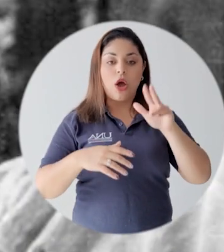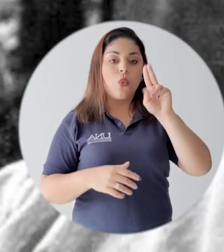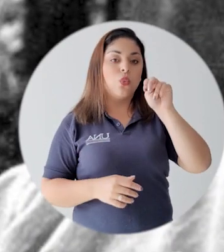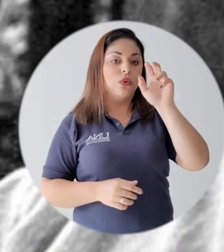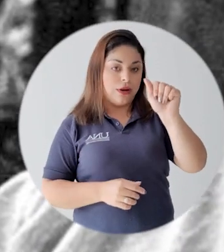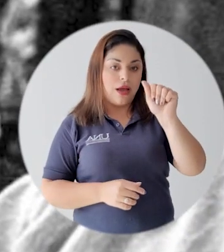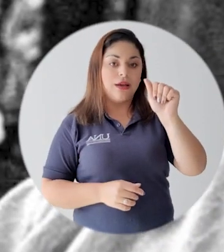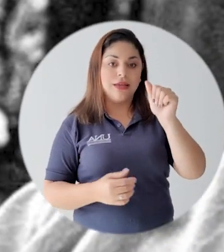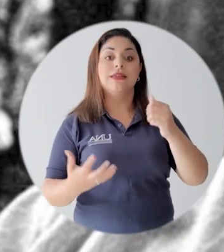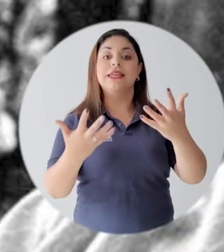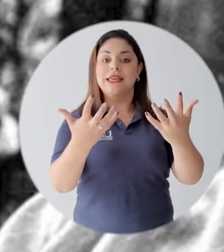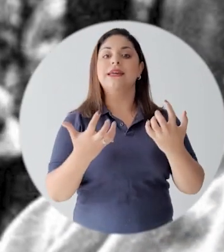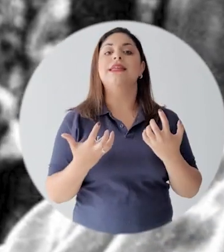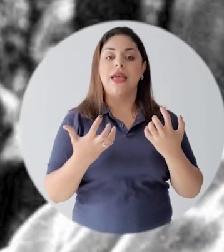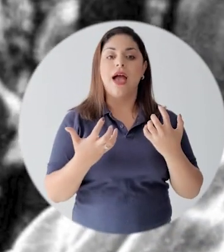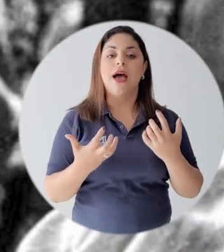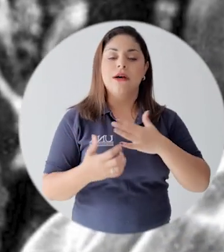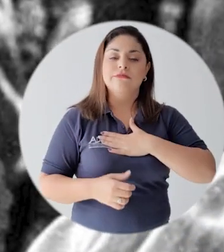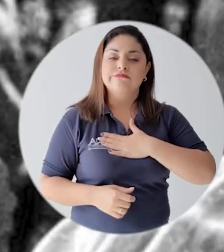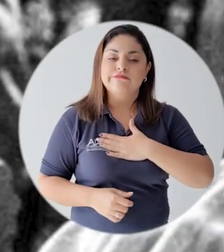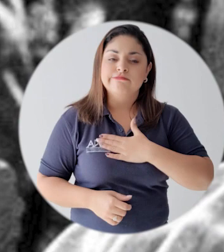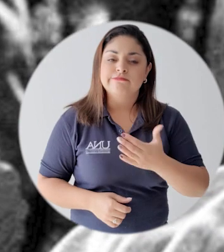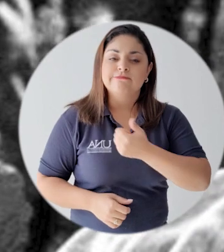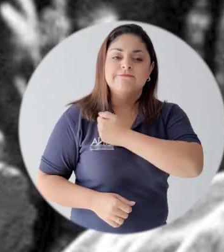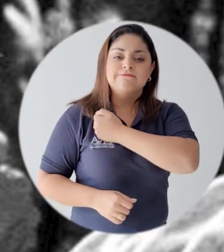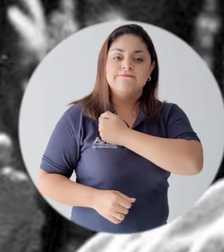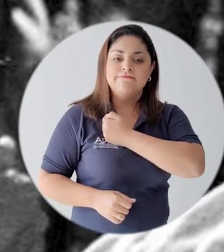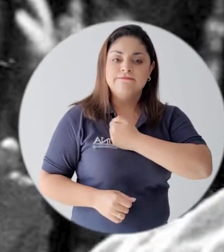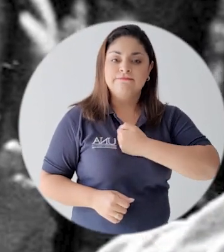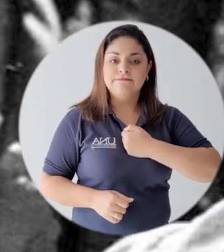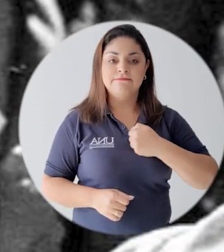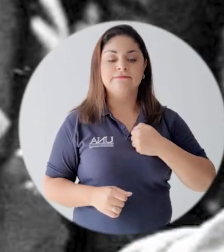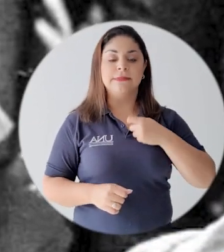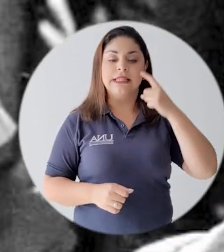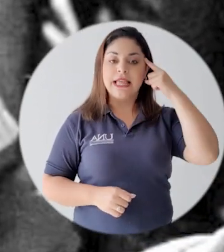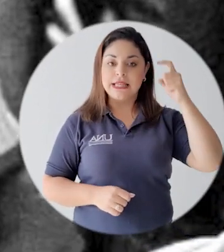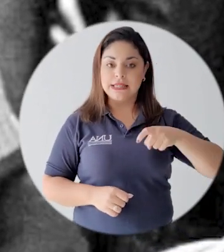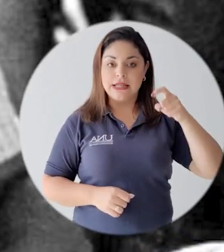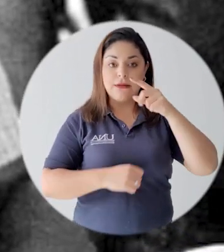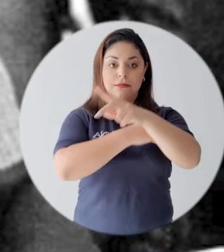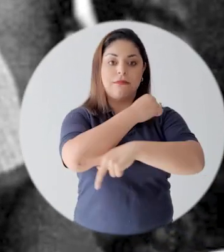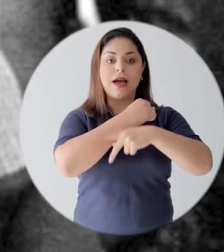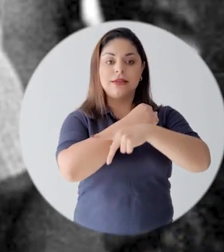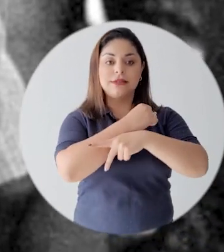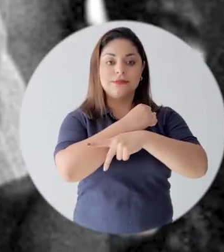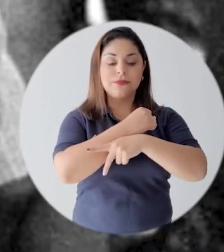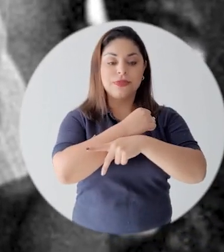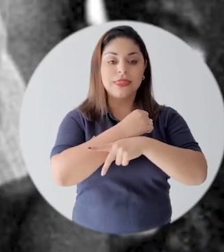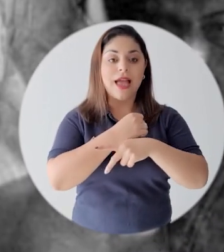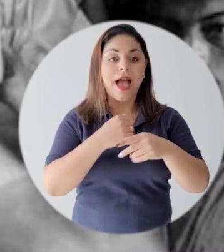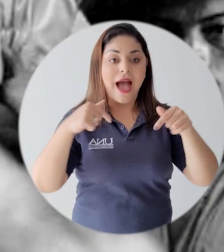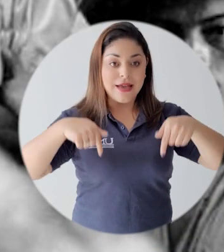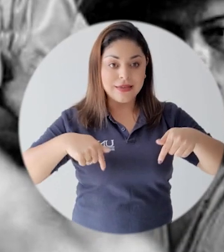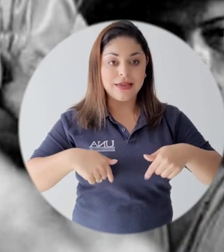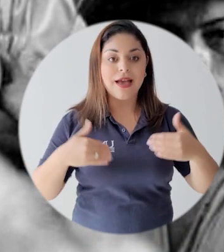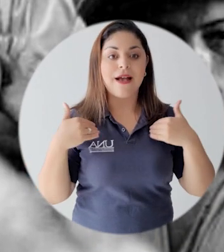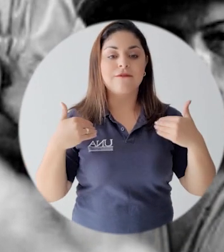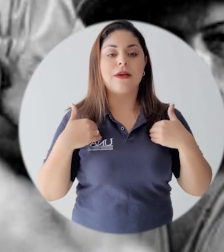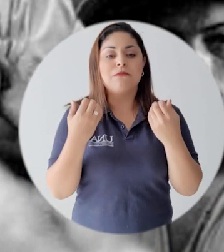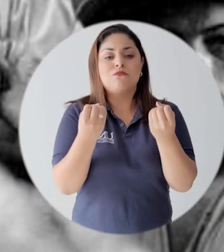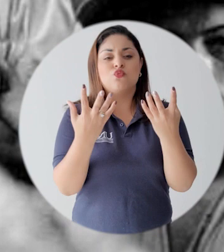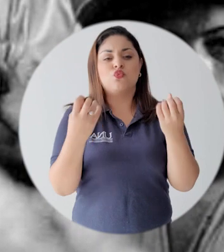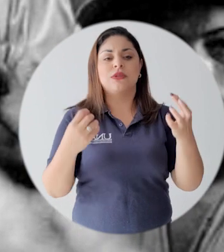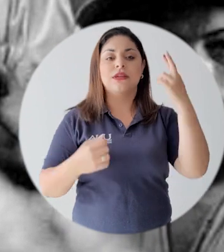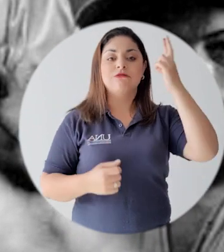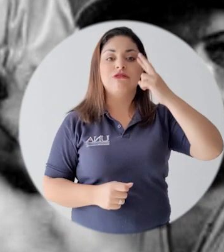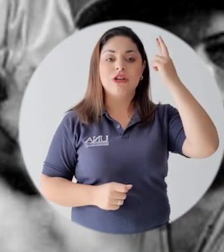vocación que la volvía necesaria para el país. Quienes promulgaban el proyecto encontraban aquí razones de